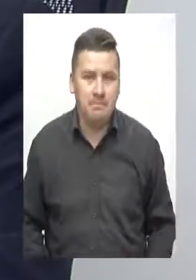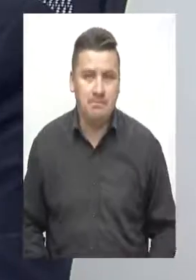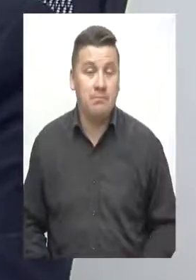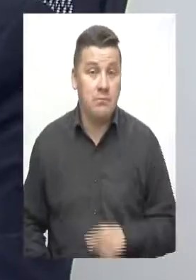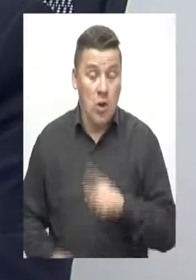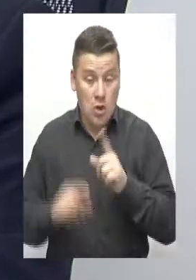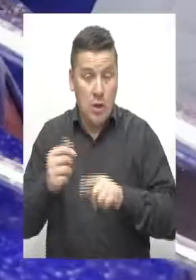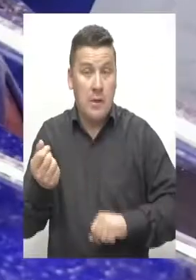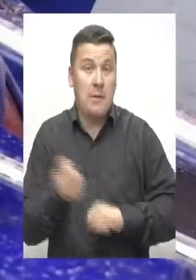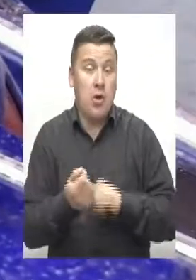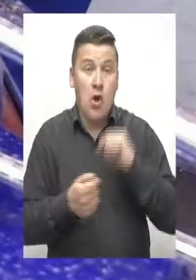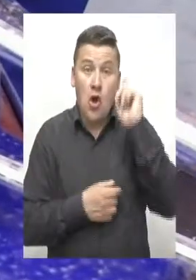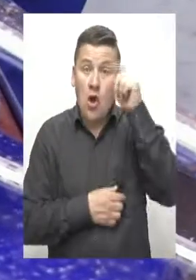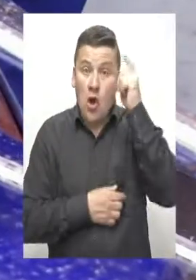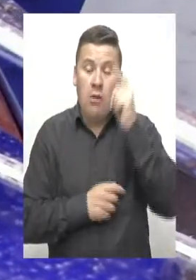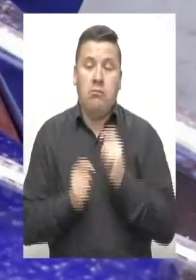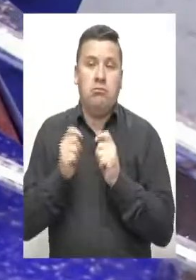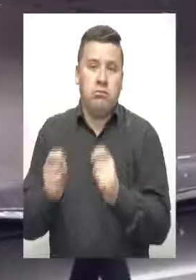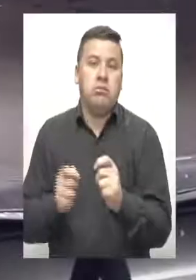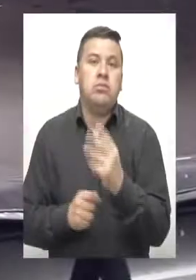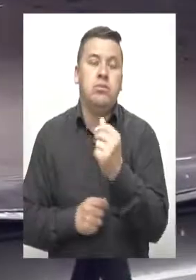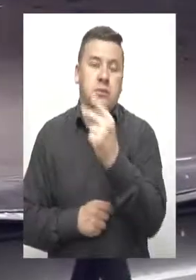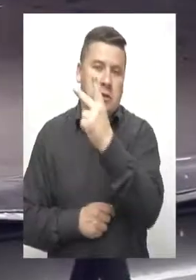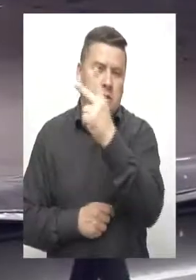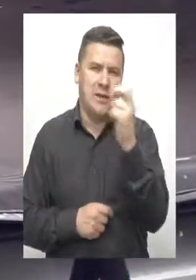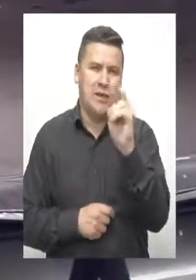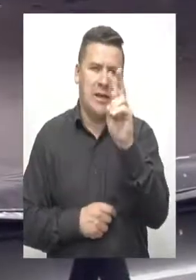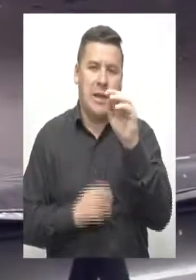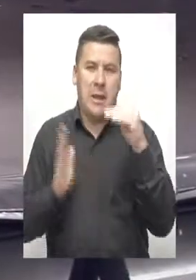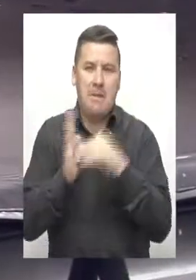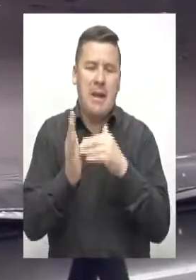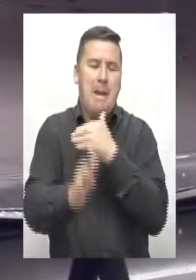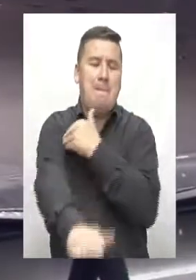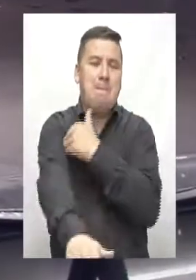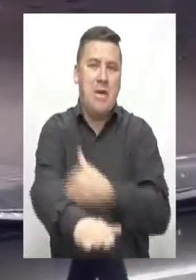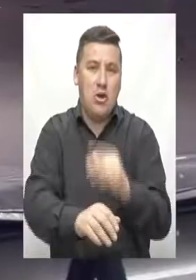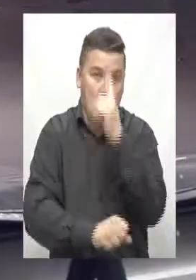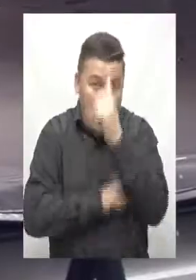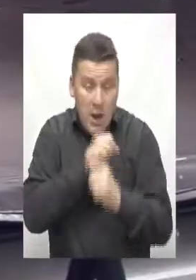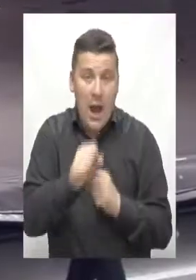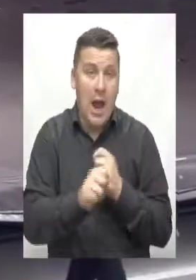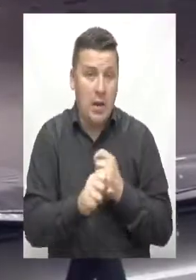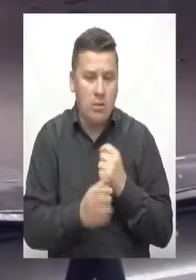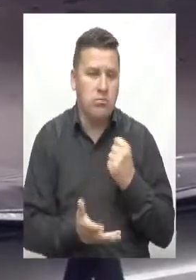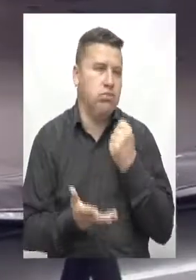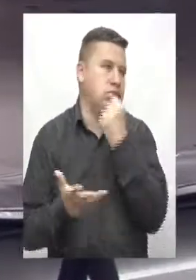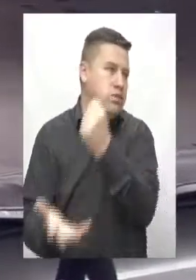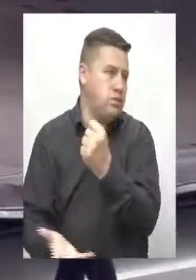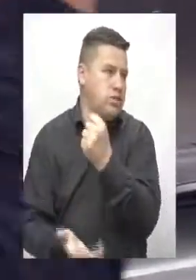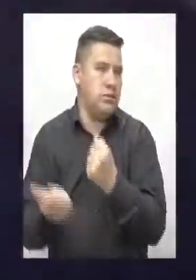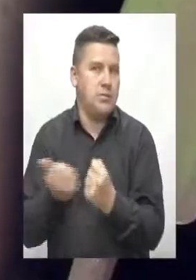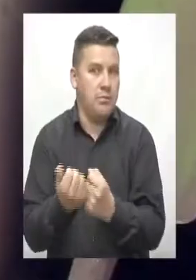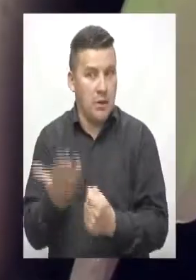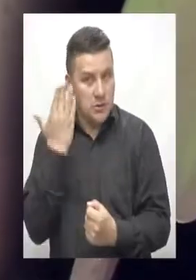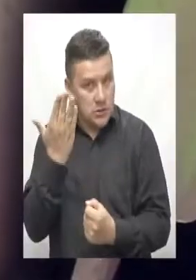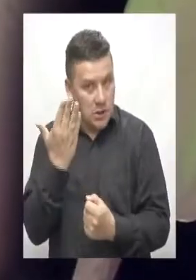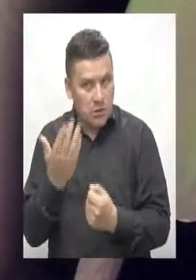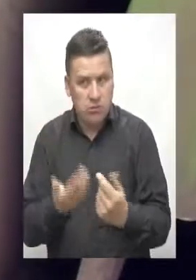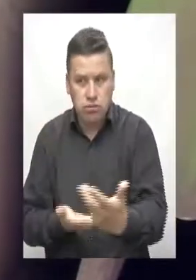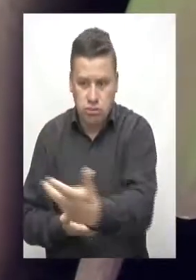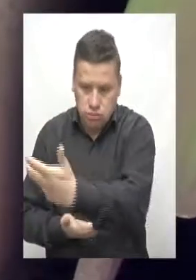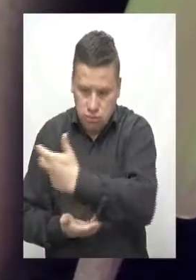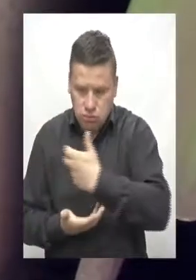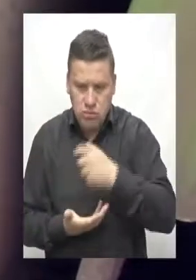con los combustibles con este tipo de subsidios el gobierno entrega cerca de 270 mil millones de pesos al año dinero que